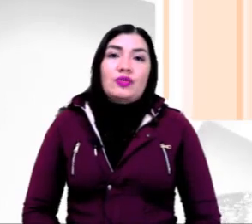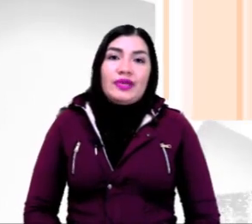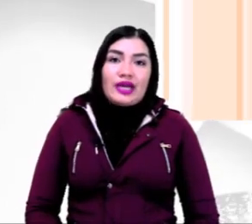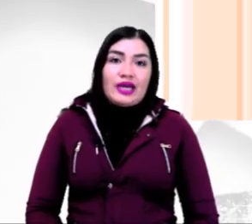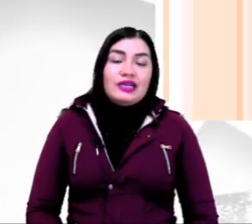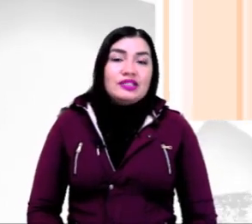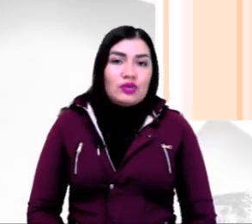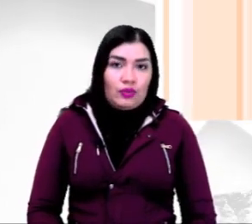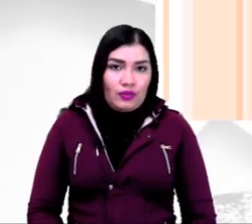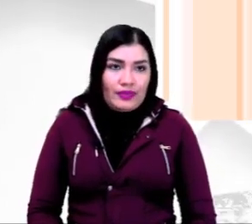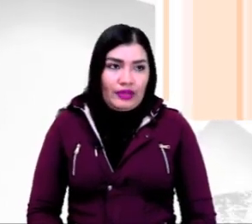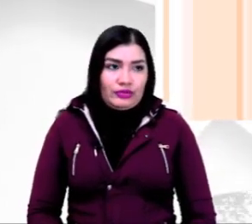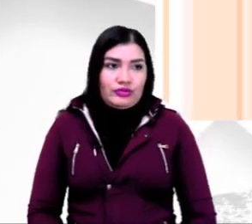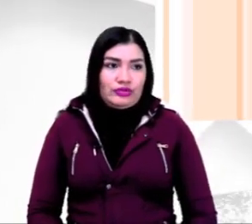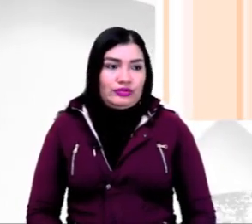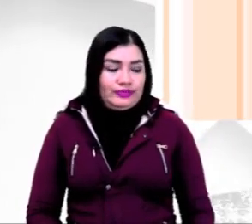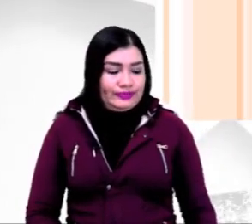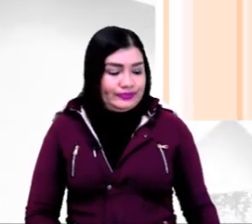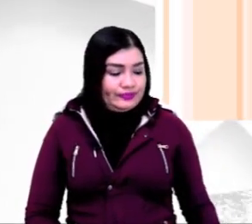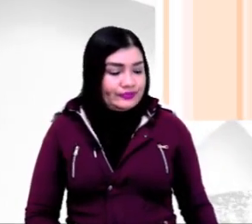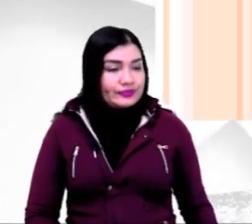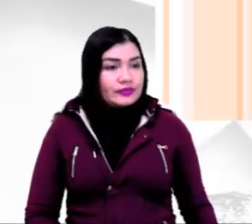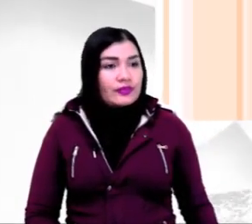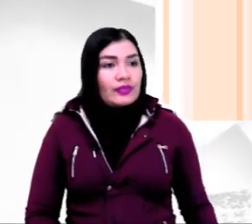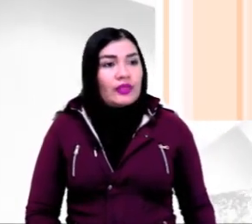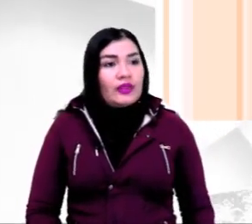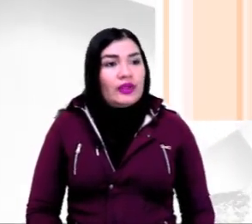bosques tropicales húmedos.